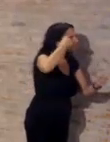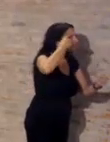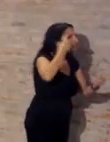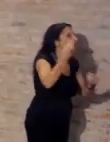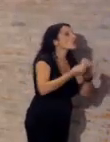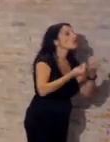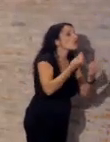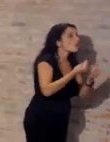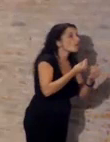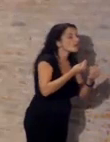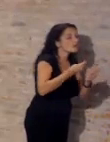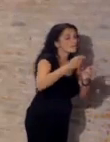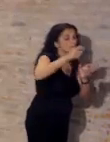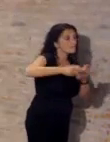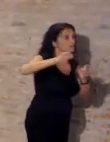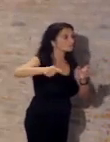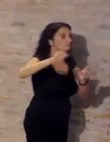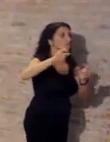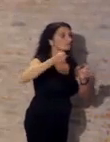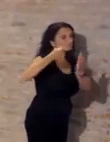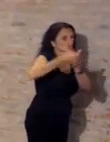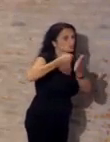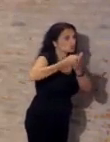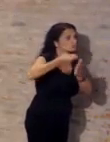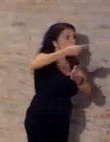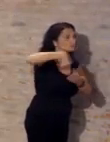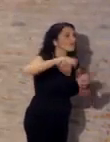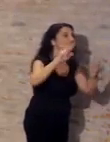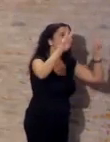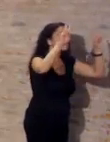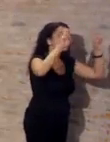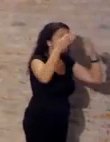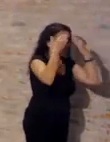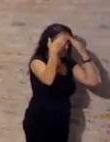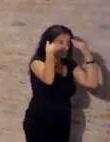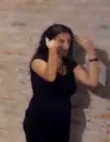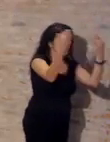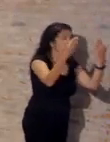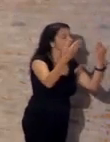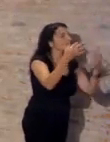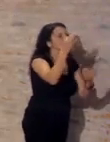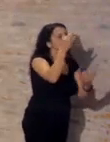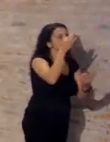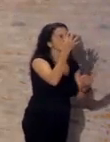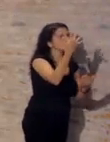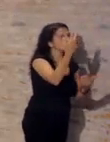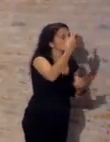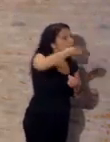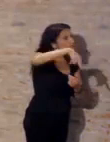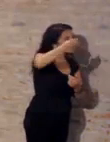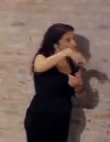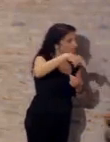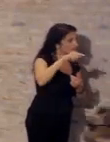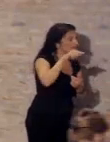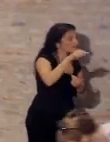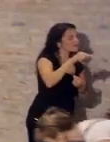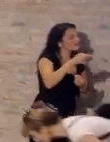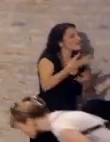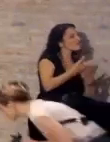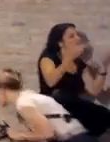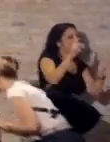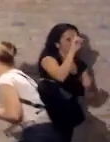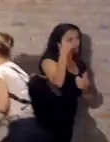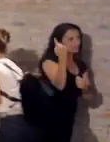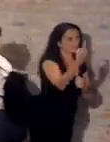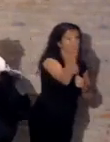entre activistas referente des de la temática en el marco del 25 de noviembre día internacional contra la eliminación de